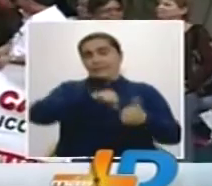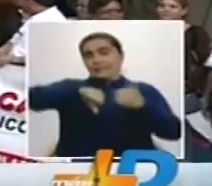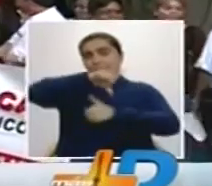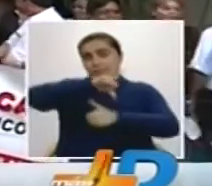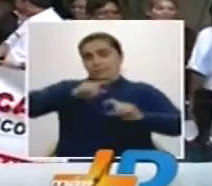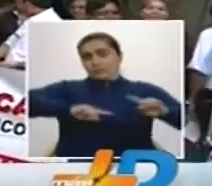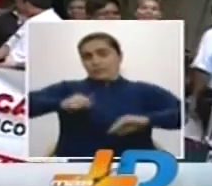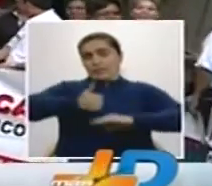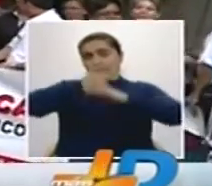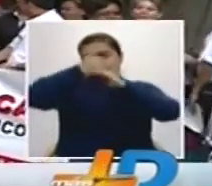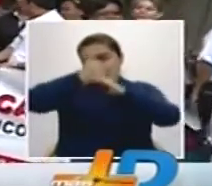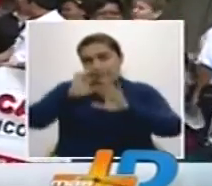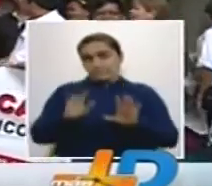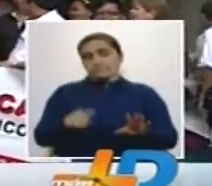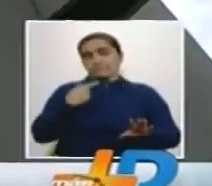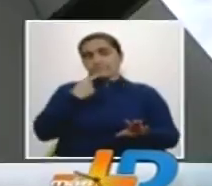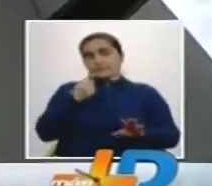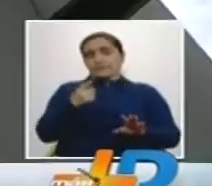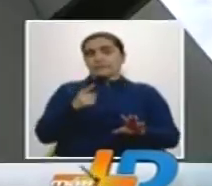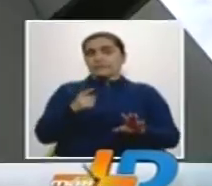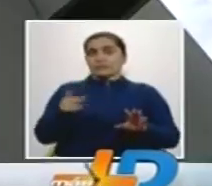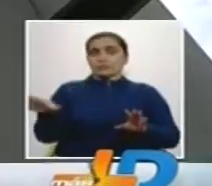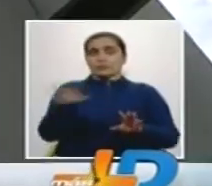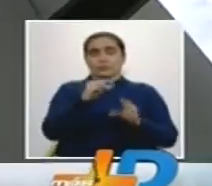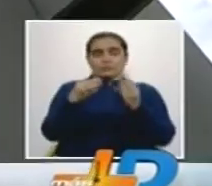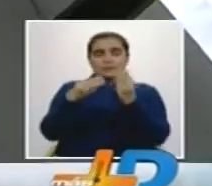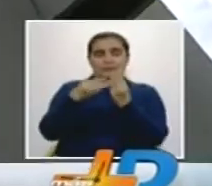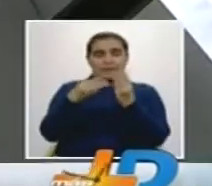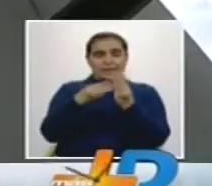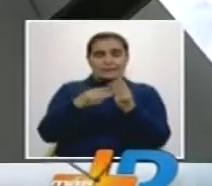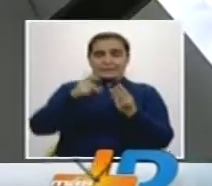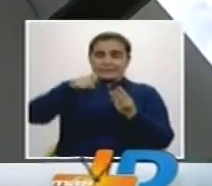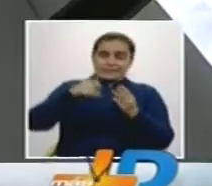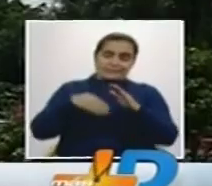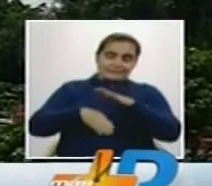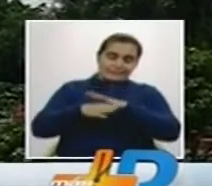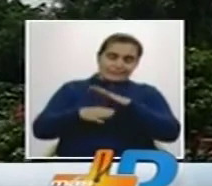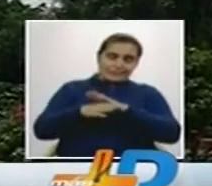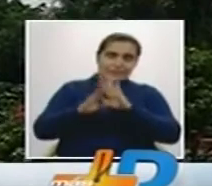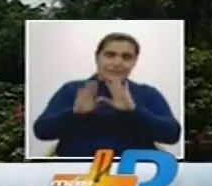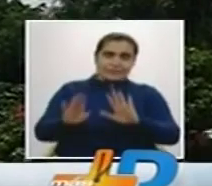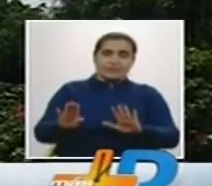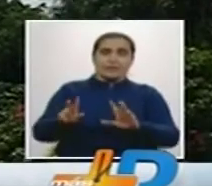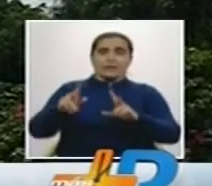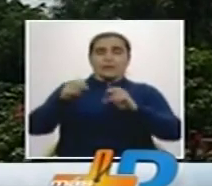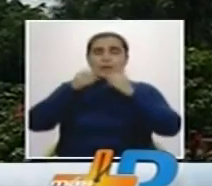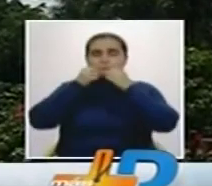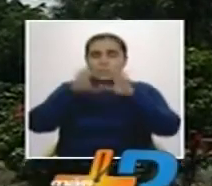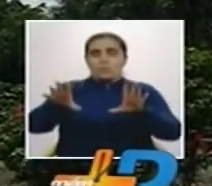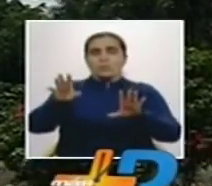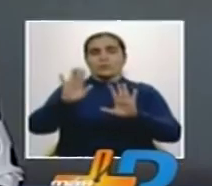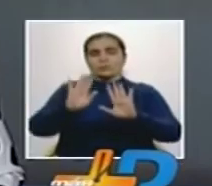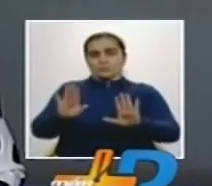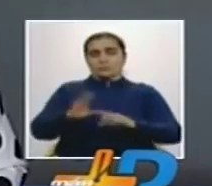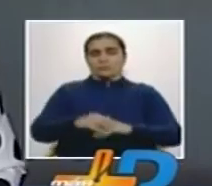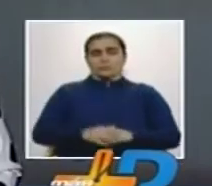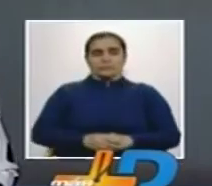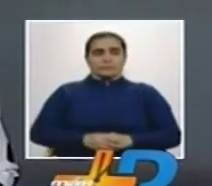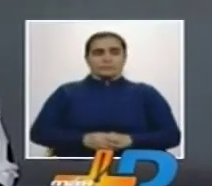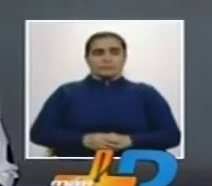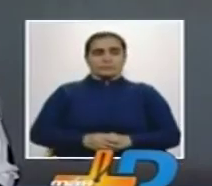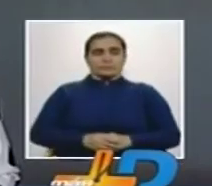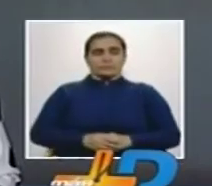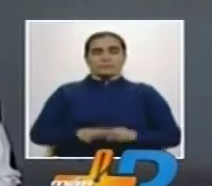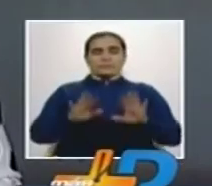única forma para que la empresa continúe siendo el patrimonio de los caleños es mantener su condición de activo público y de la nación. Y